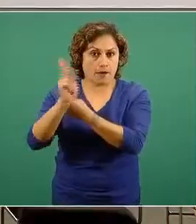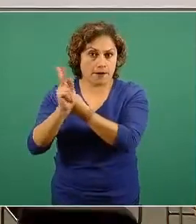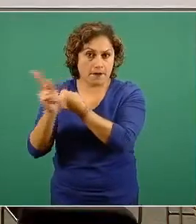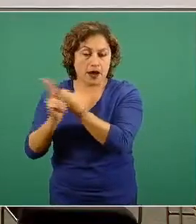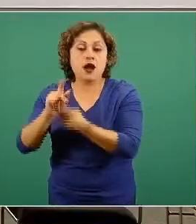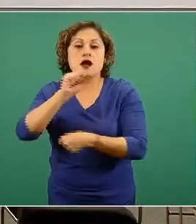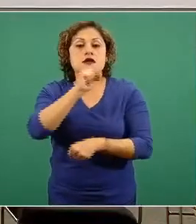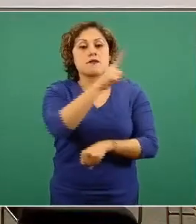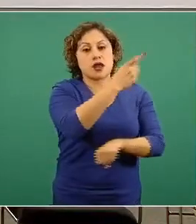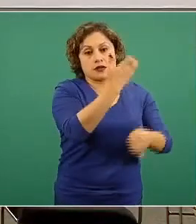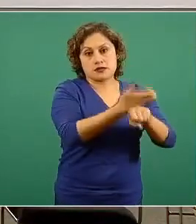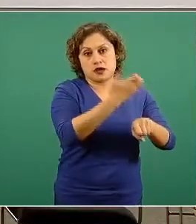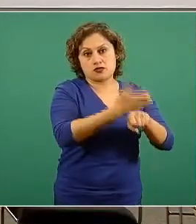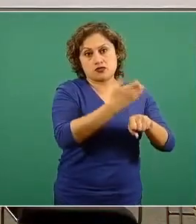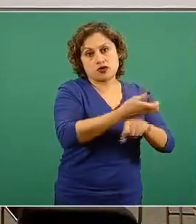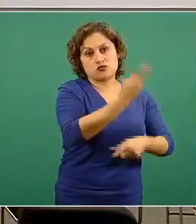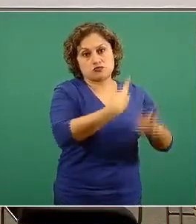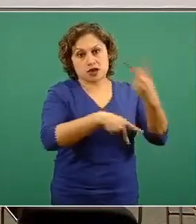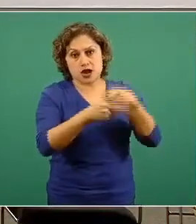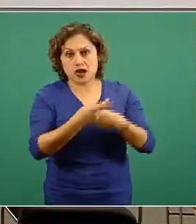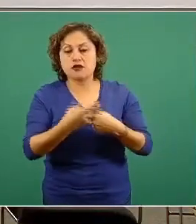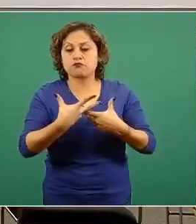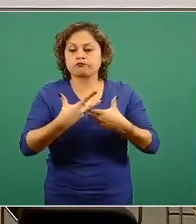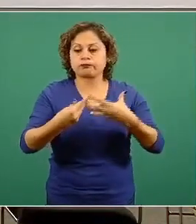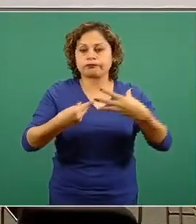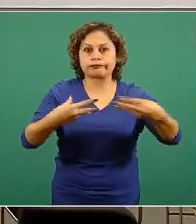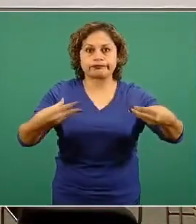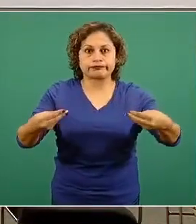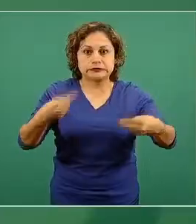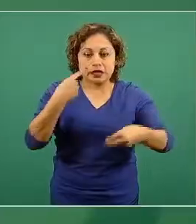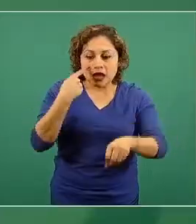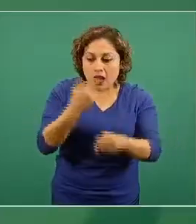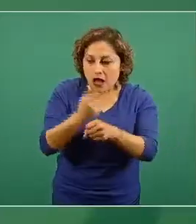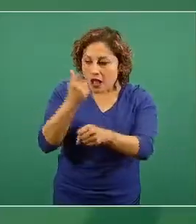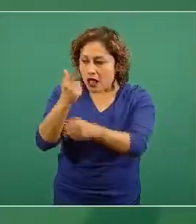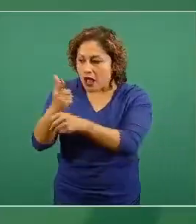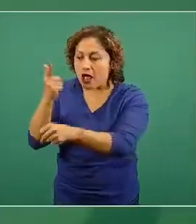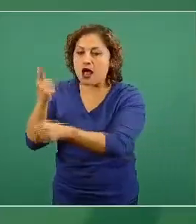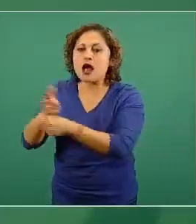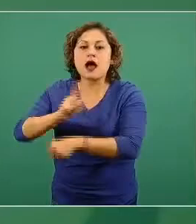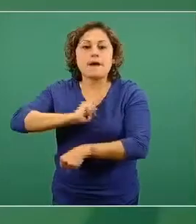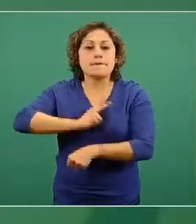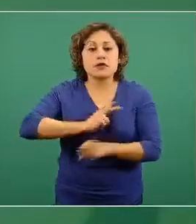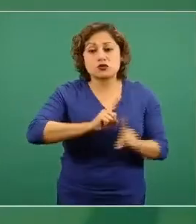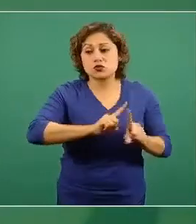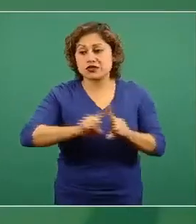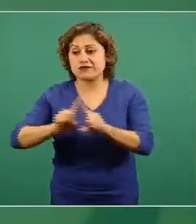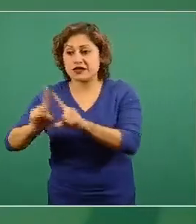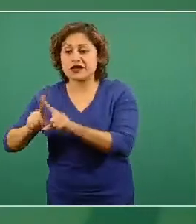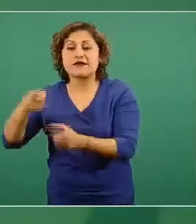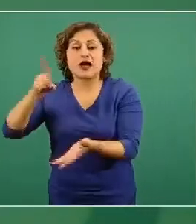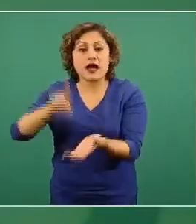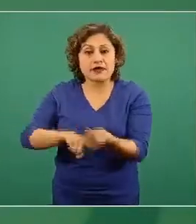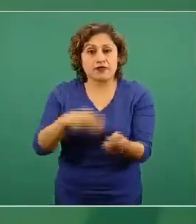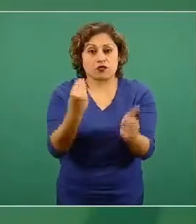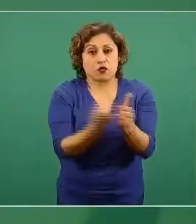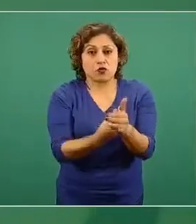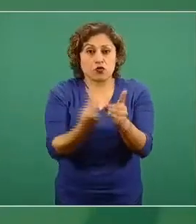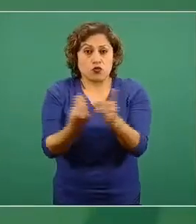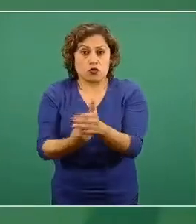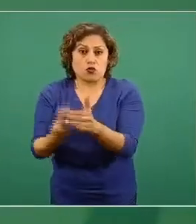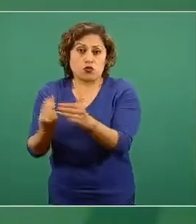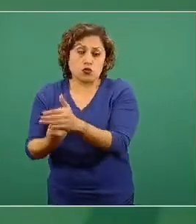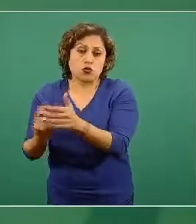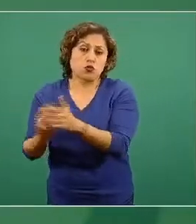Estados Unidos al país, posterior a eso se fueron encontrando y generando diferentes clados y diferentes familias al interior de México,